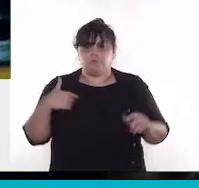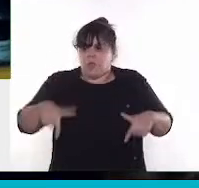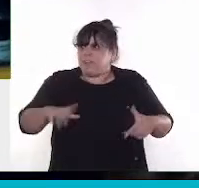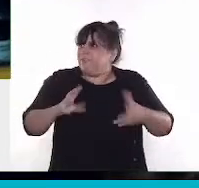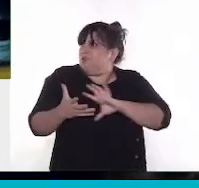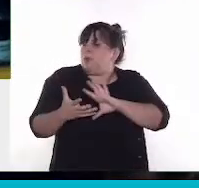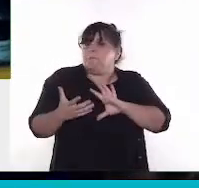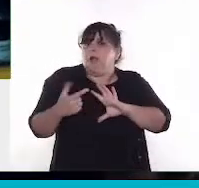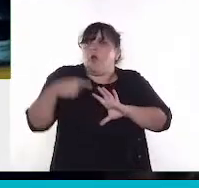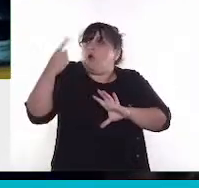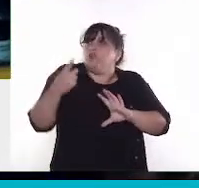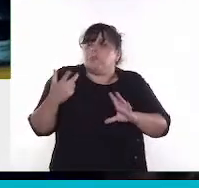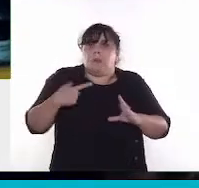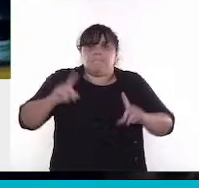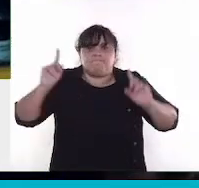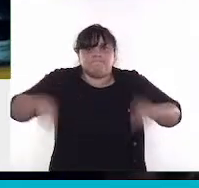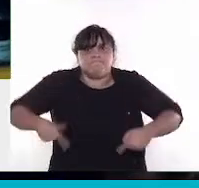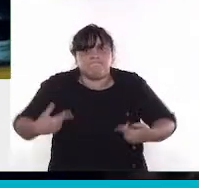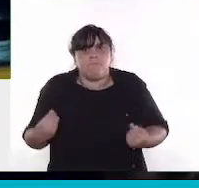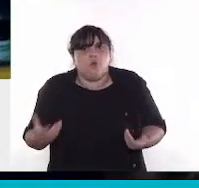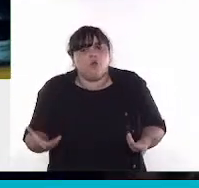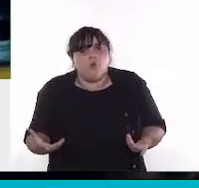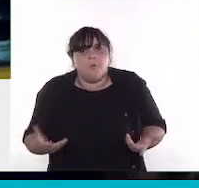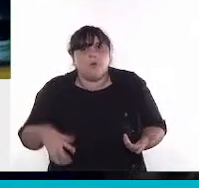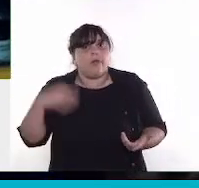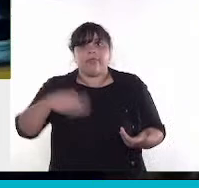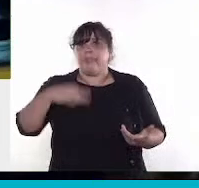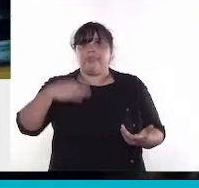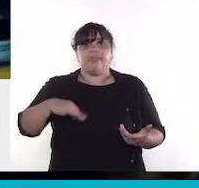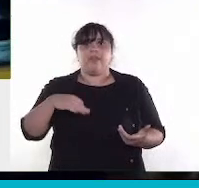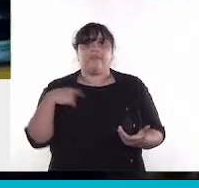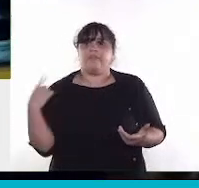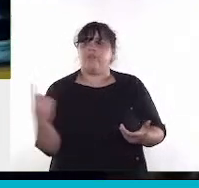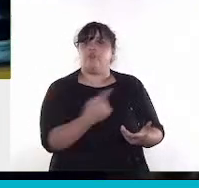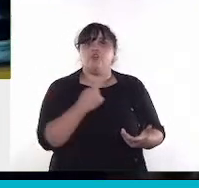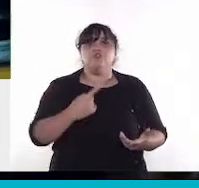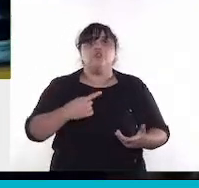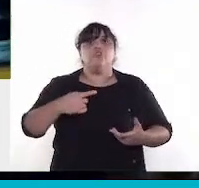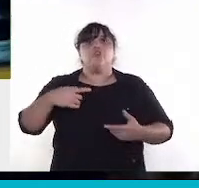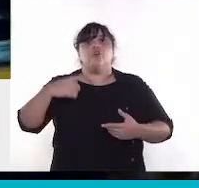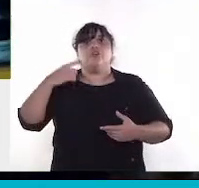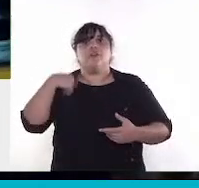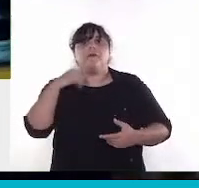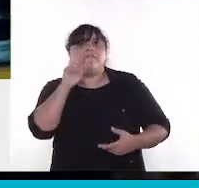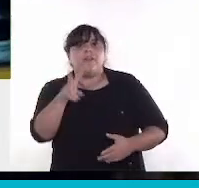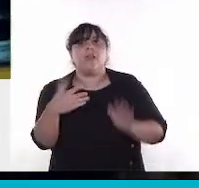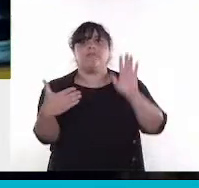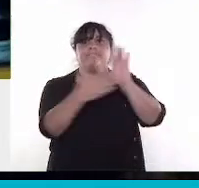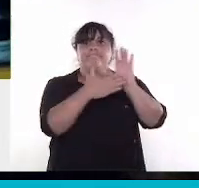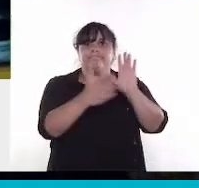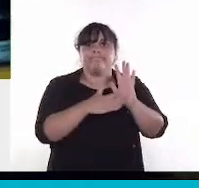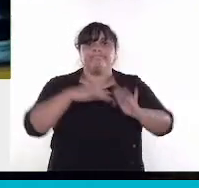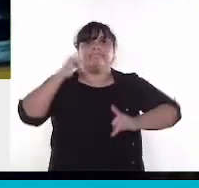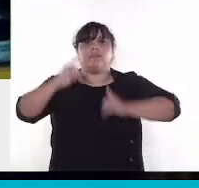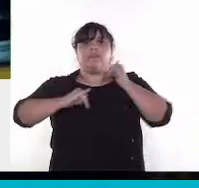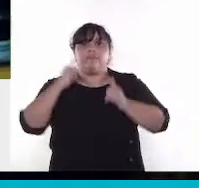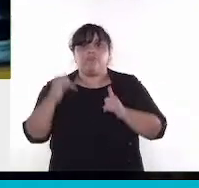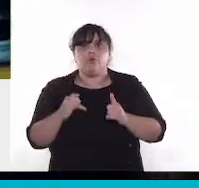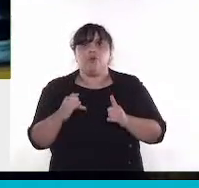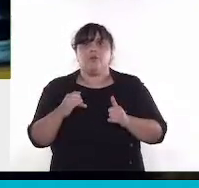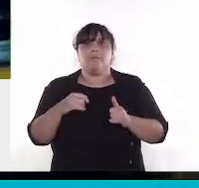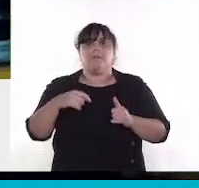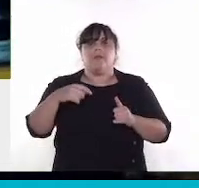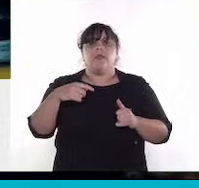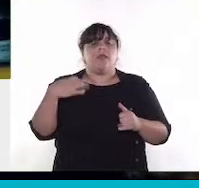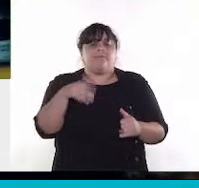realizar estas acciones sin el acceso adecuado, oportuno, pertinente, completo, veraz,